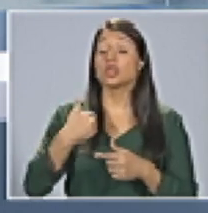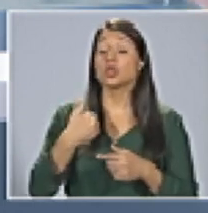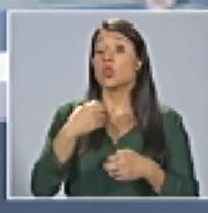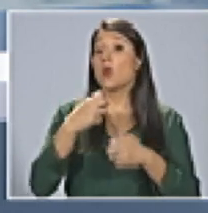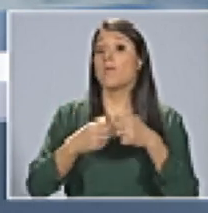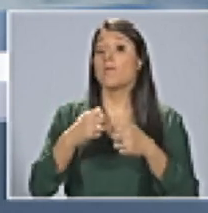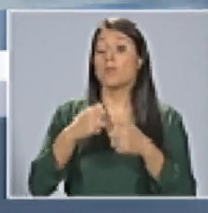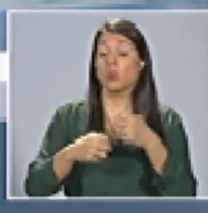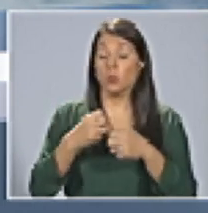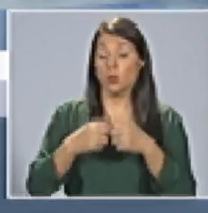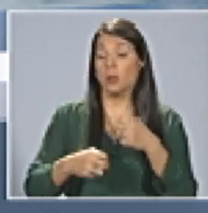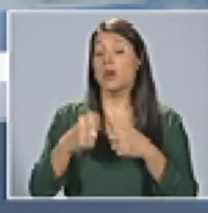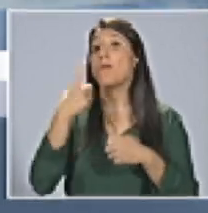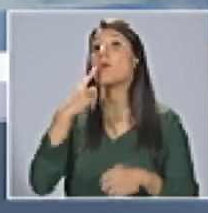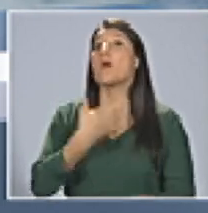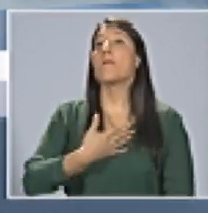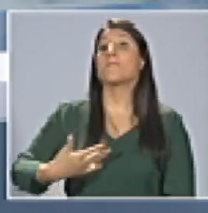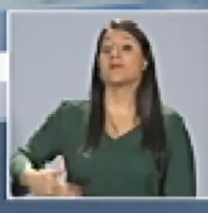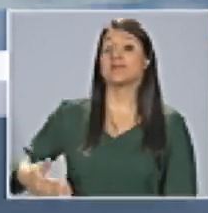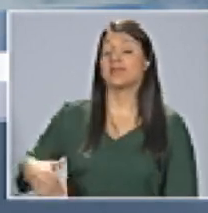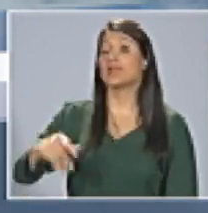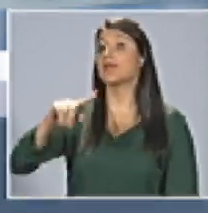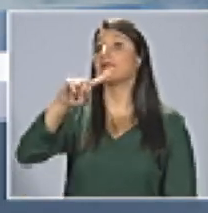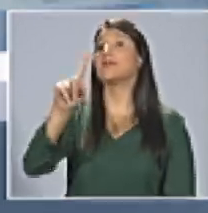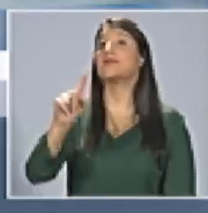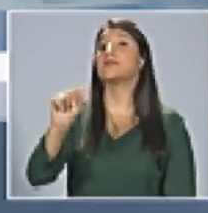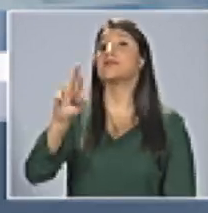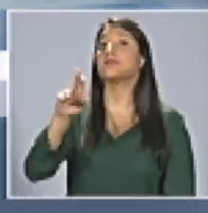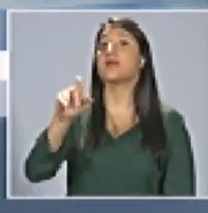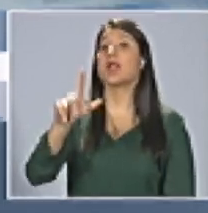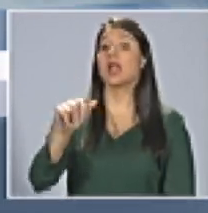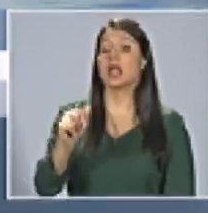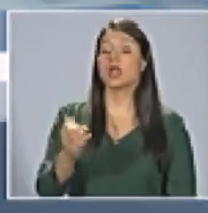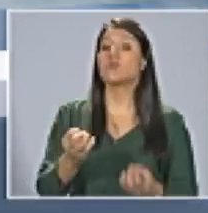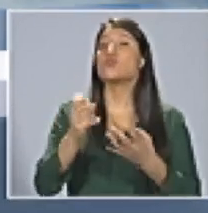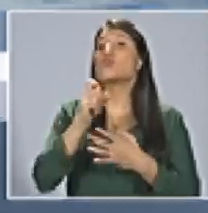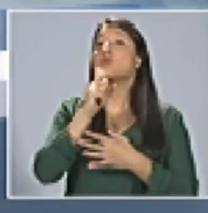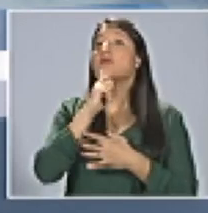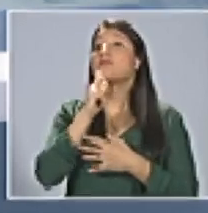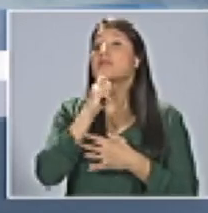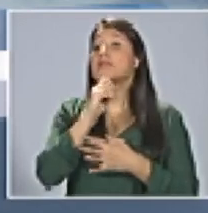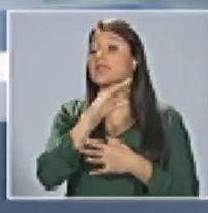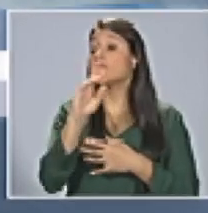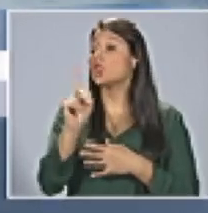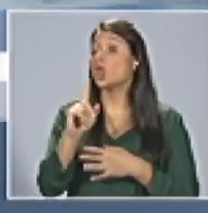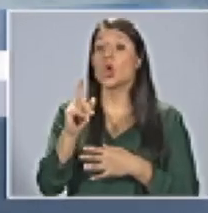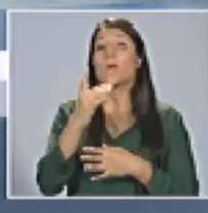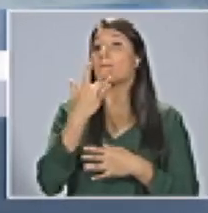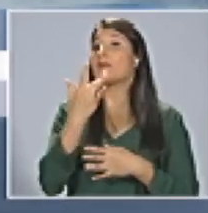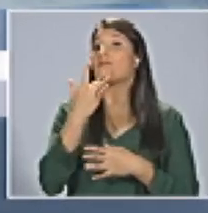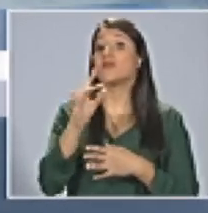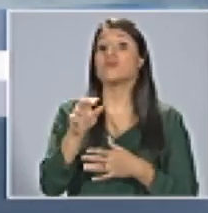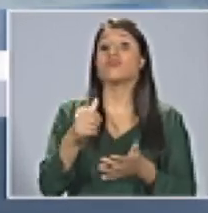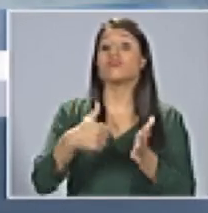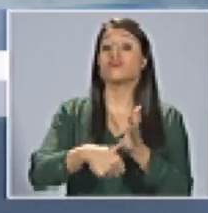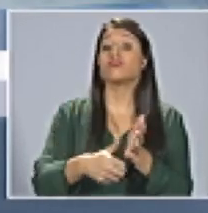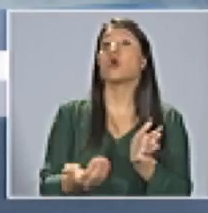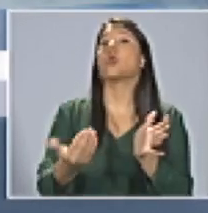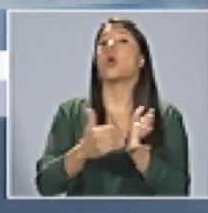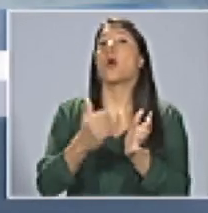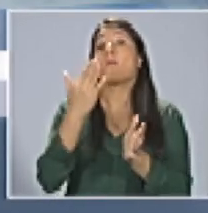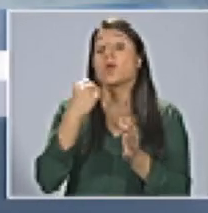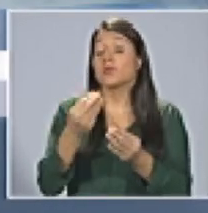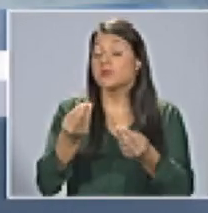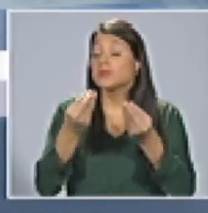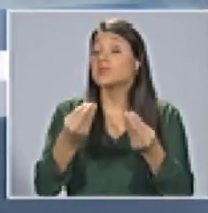La presidencia de doña Zarela fue difícil, al punto que no optó por la reelección porque era evidente que había una